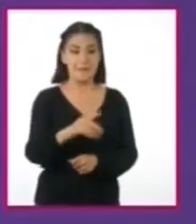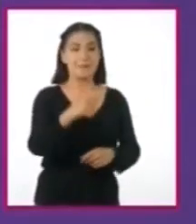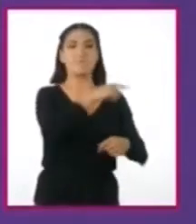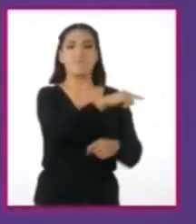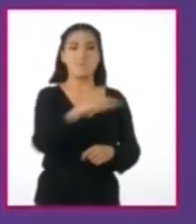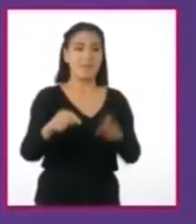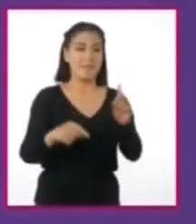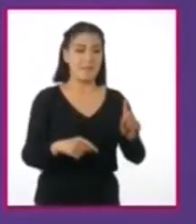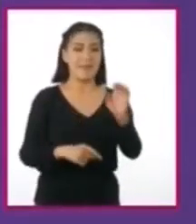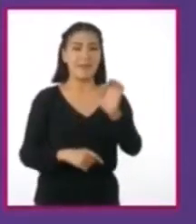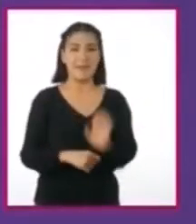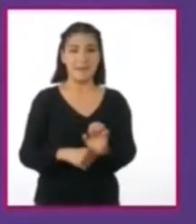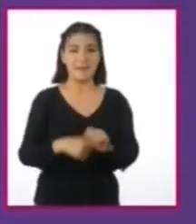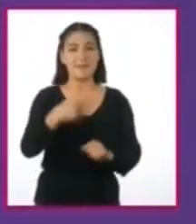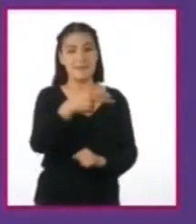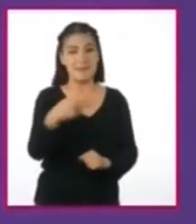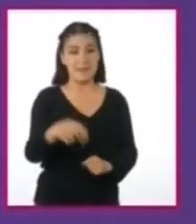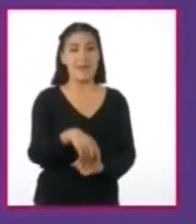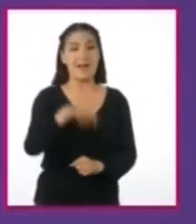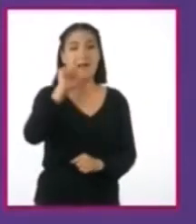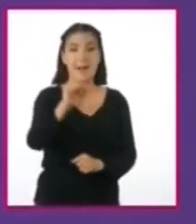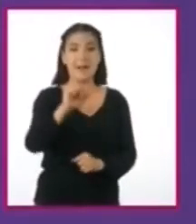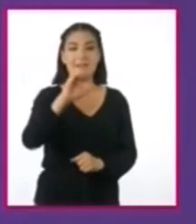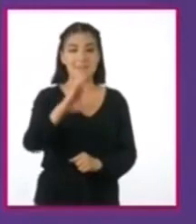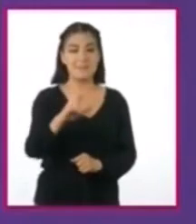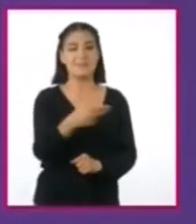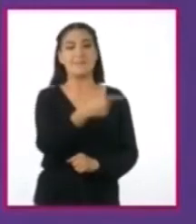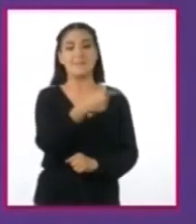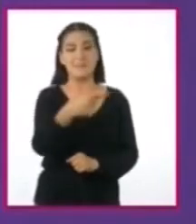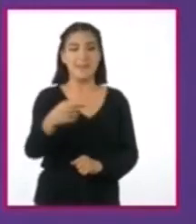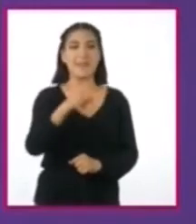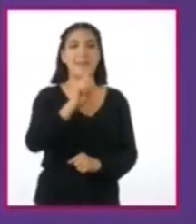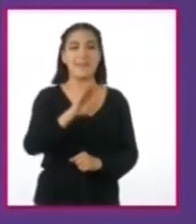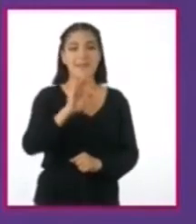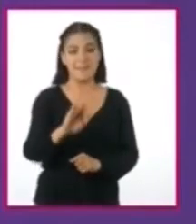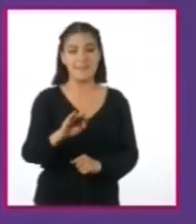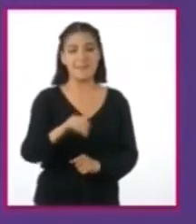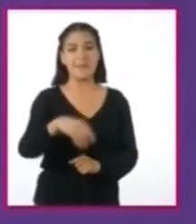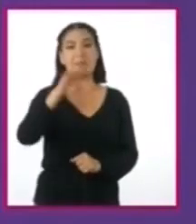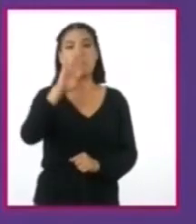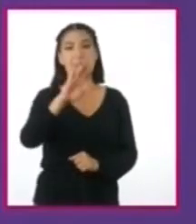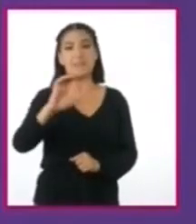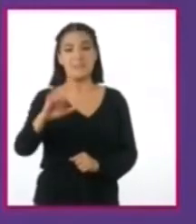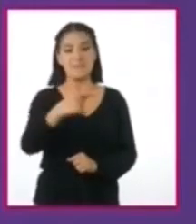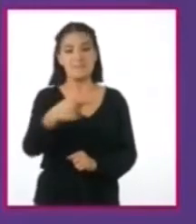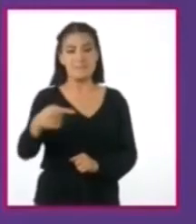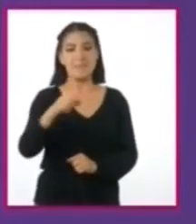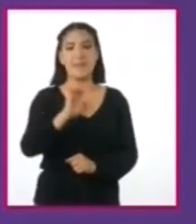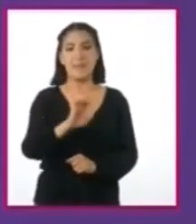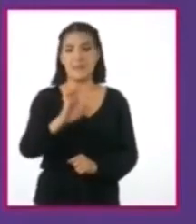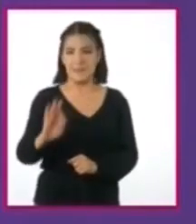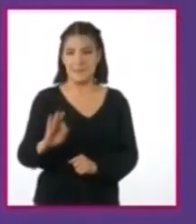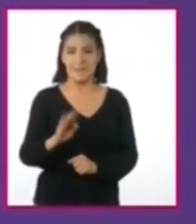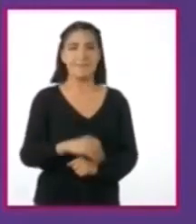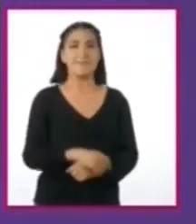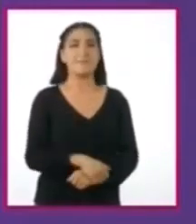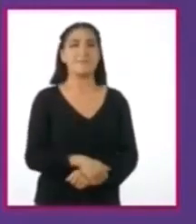DE, AC entre DF y BC entre EF.